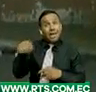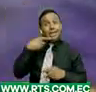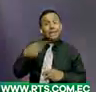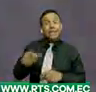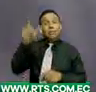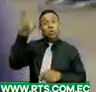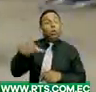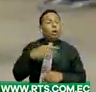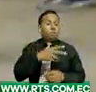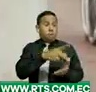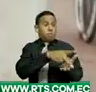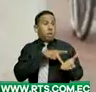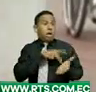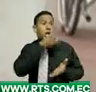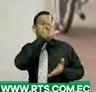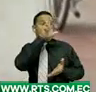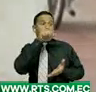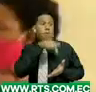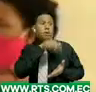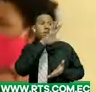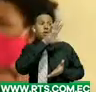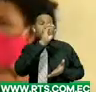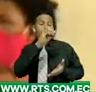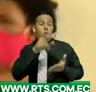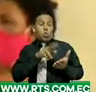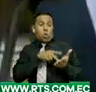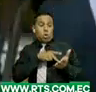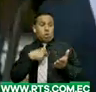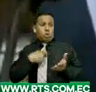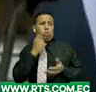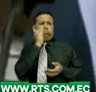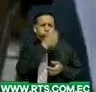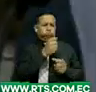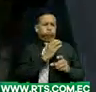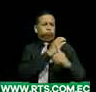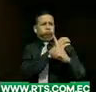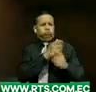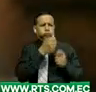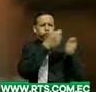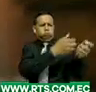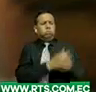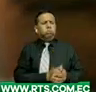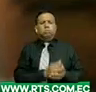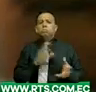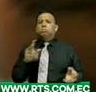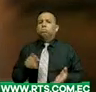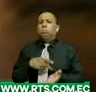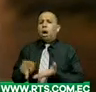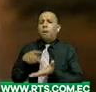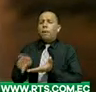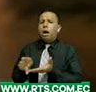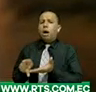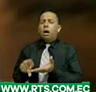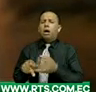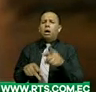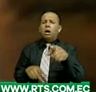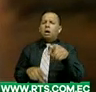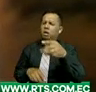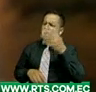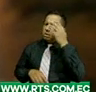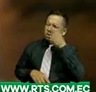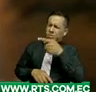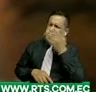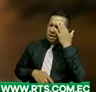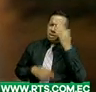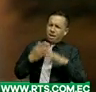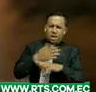si al pedido se le suma la jubilación, el monto asciende a $7,000. Estas personas de las cuales usted se enteró que sí pagaron por el